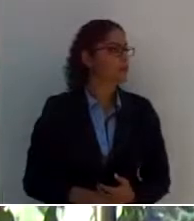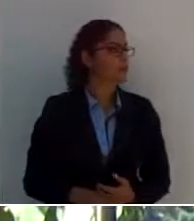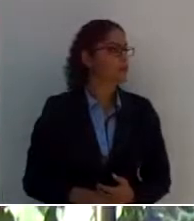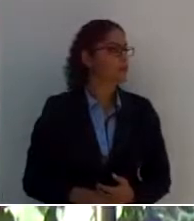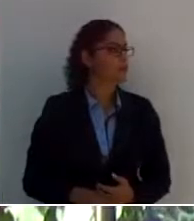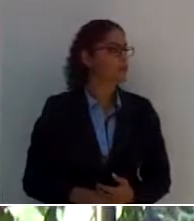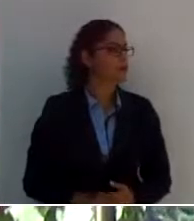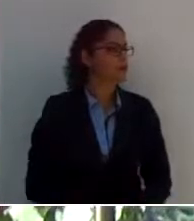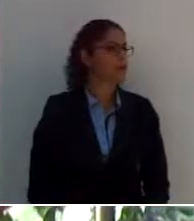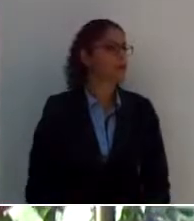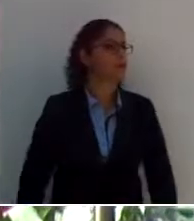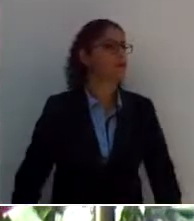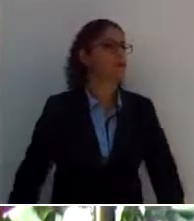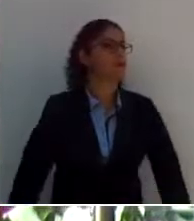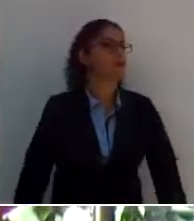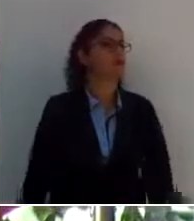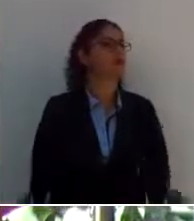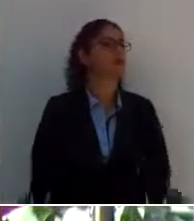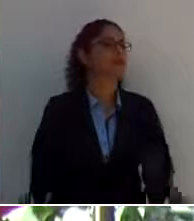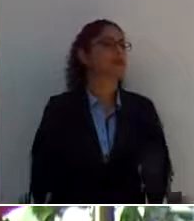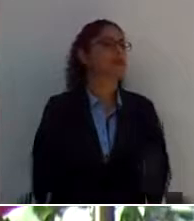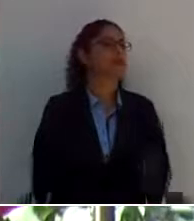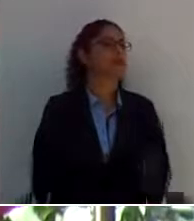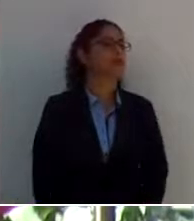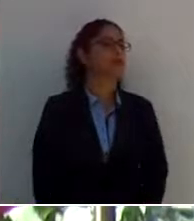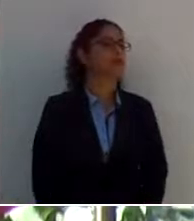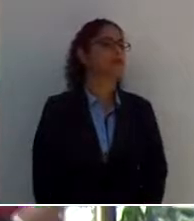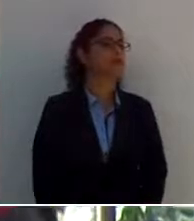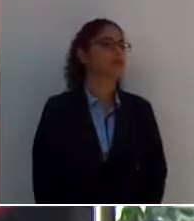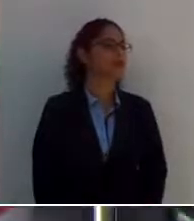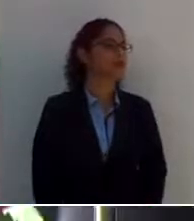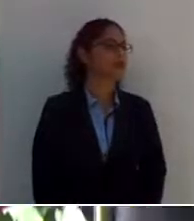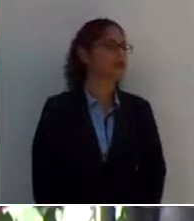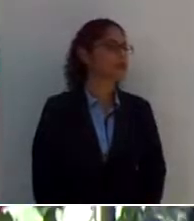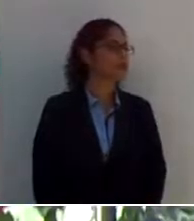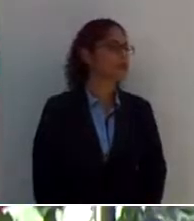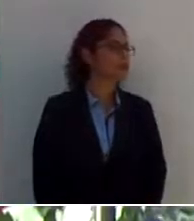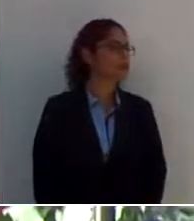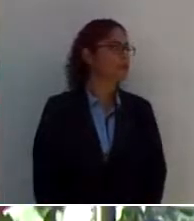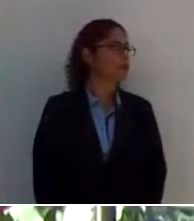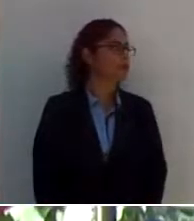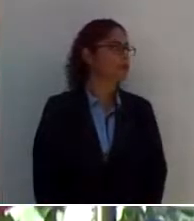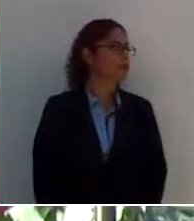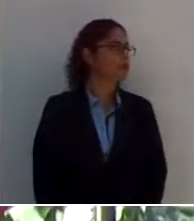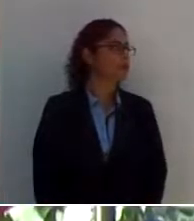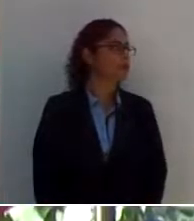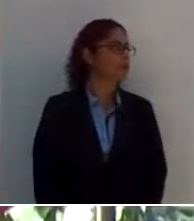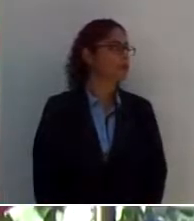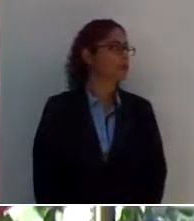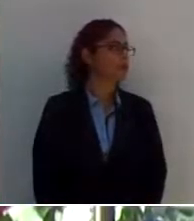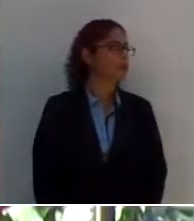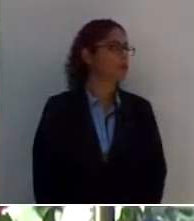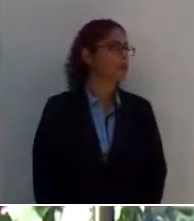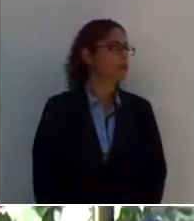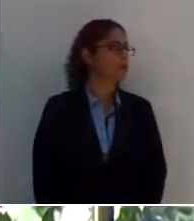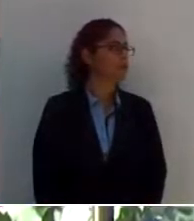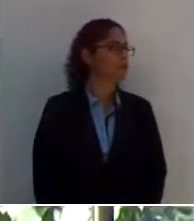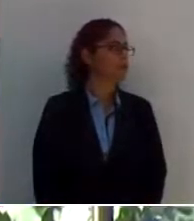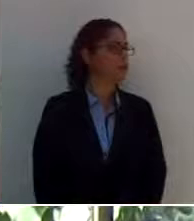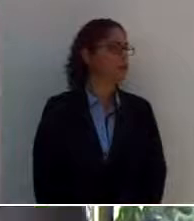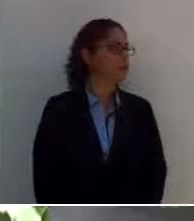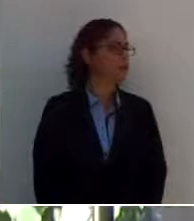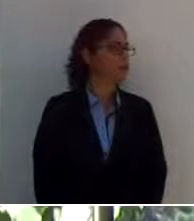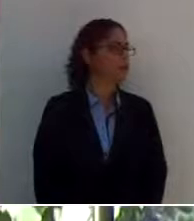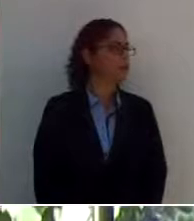a los elementos, a los compañeros policías, en cuanto al tema relacionado a violencia de género e igualdad. Ya se nos ha incluido más a las mujeres,